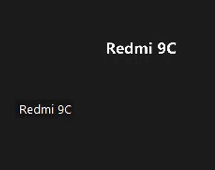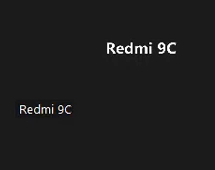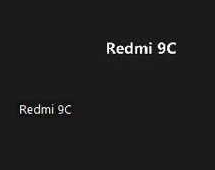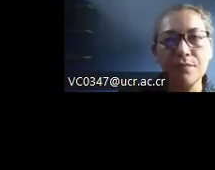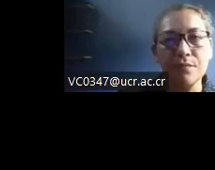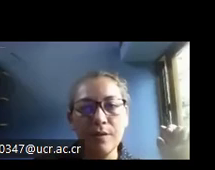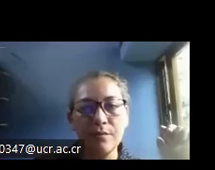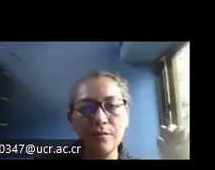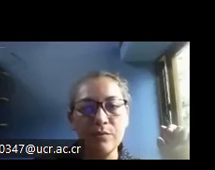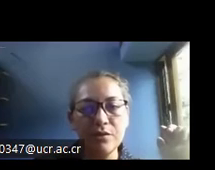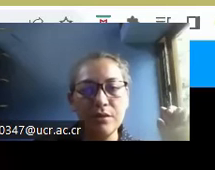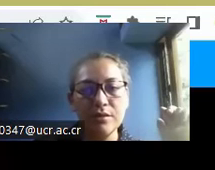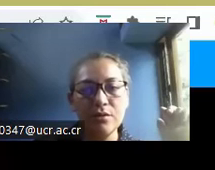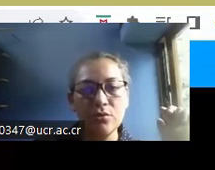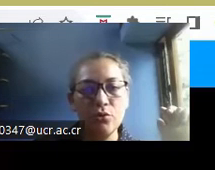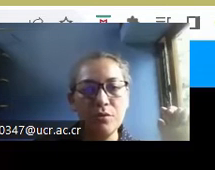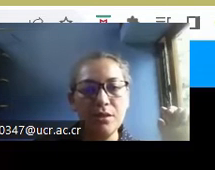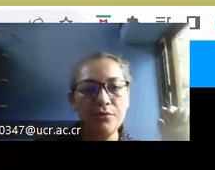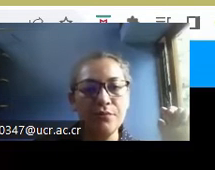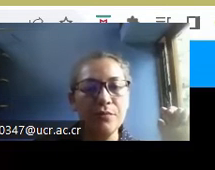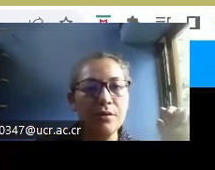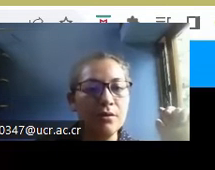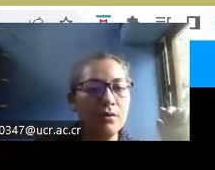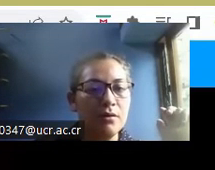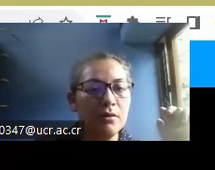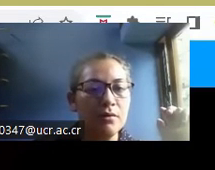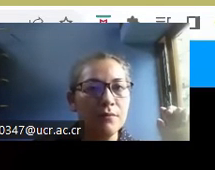Ok. Vamos a ver este segundo video.